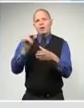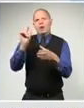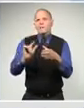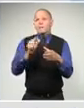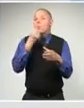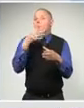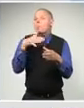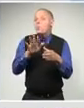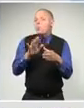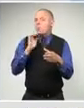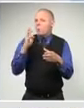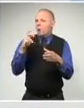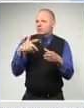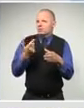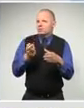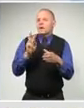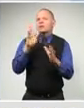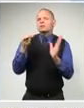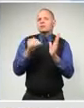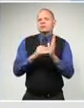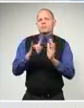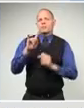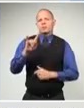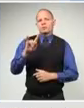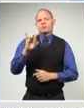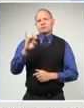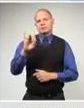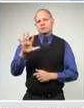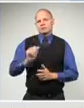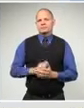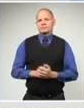3.975, en vigilancia